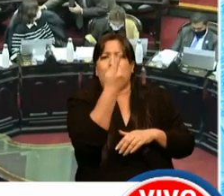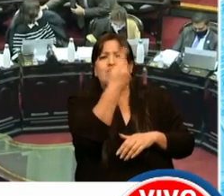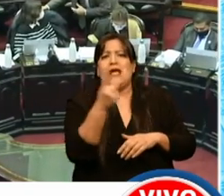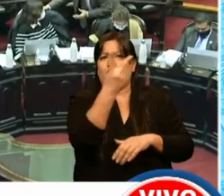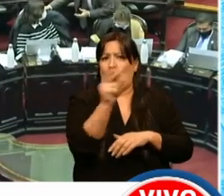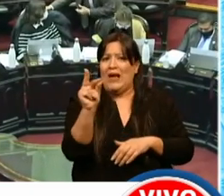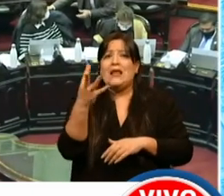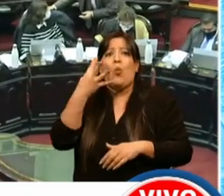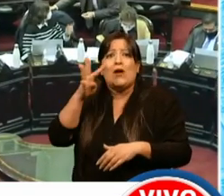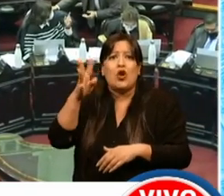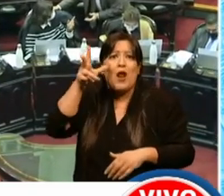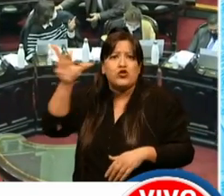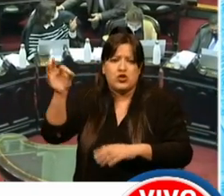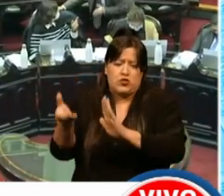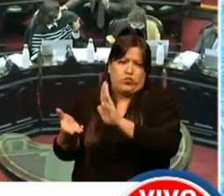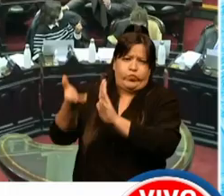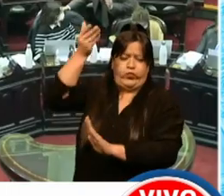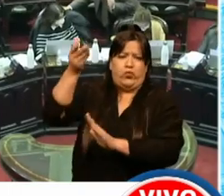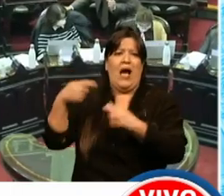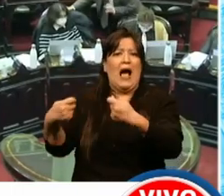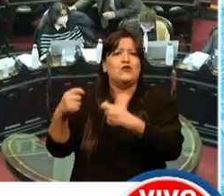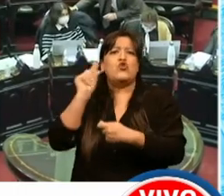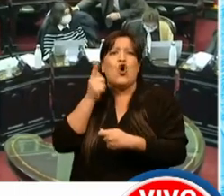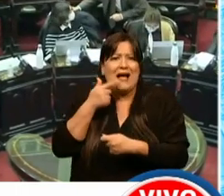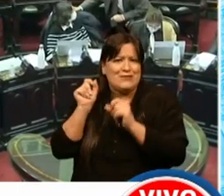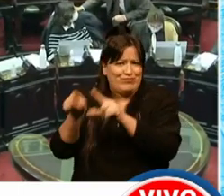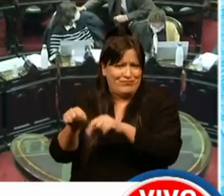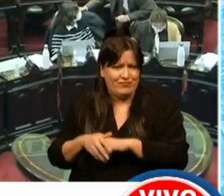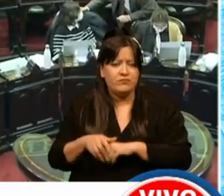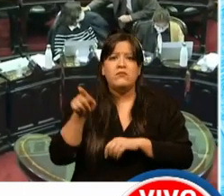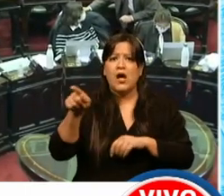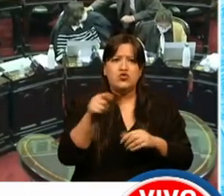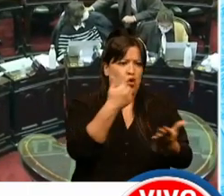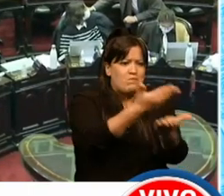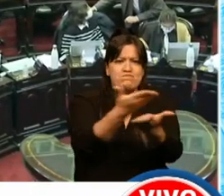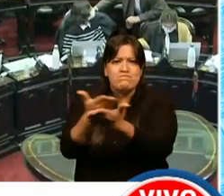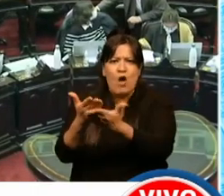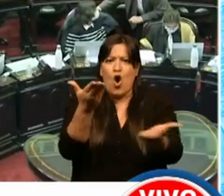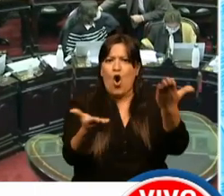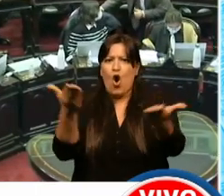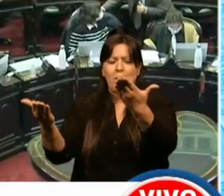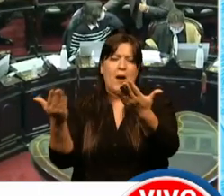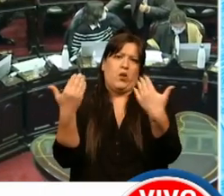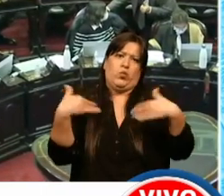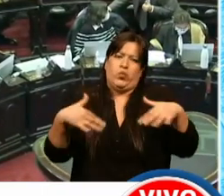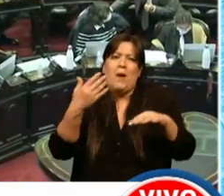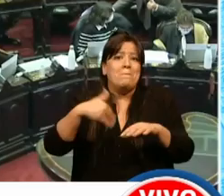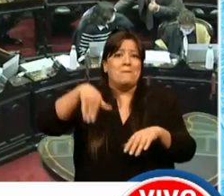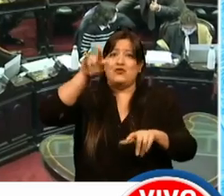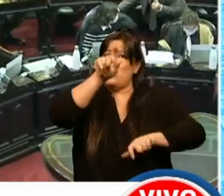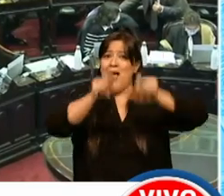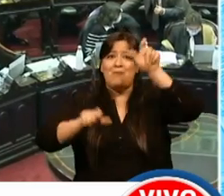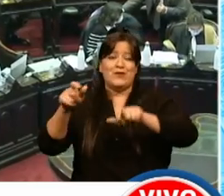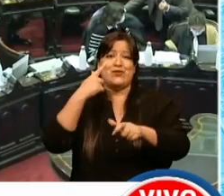4 mil 800 el consumo de gas entonces esto le ha pasado a la mayoría de los habitantes